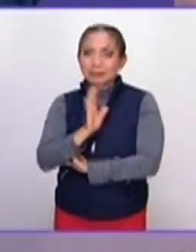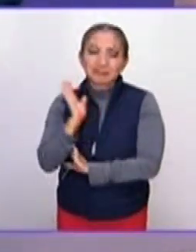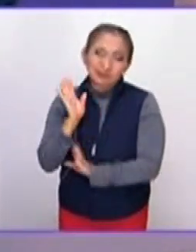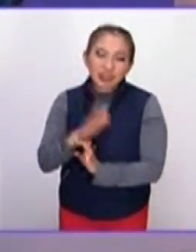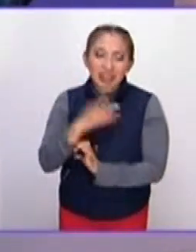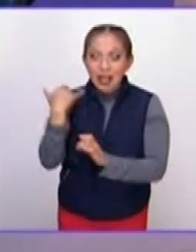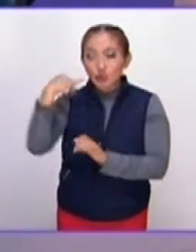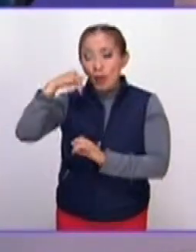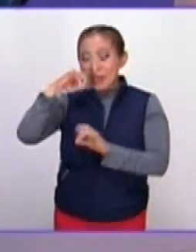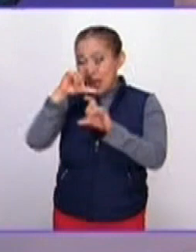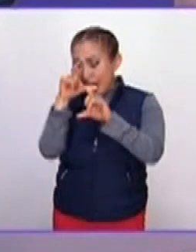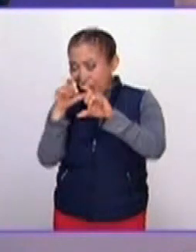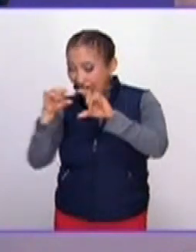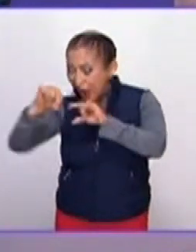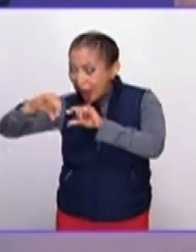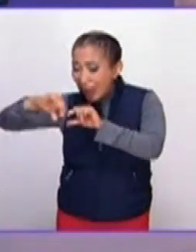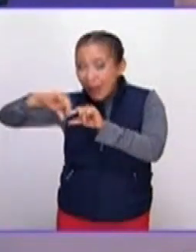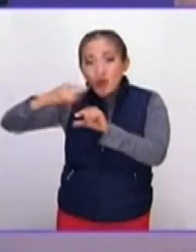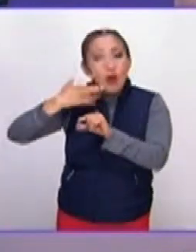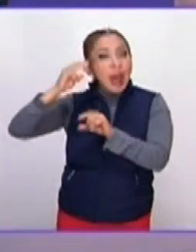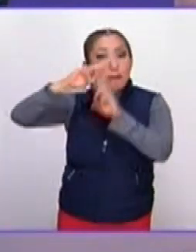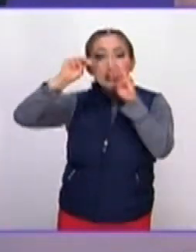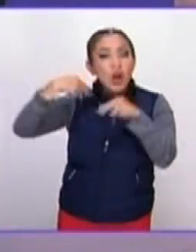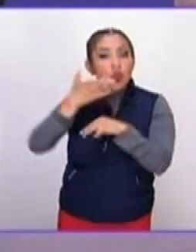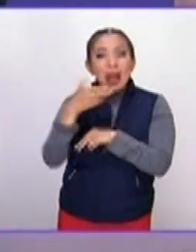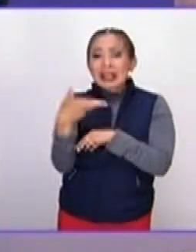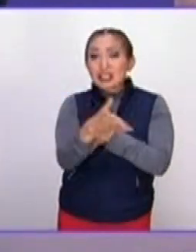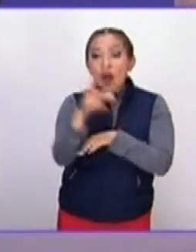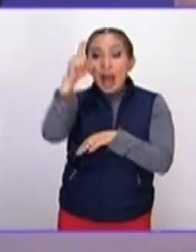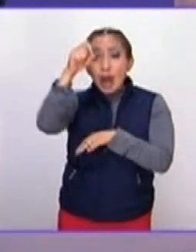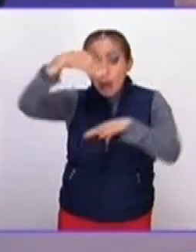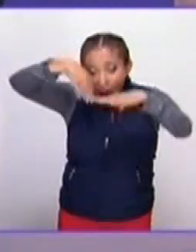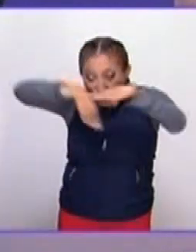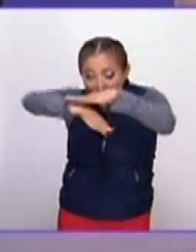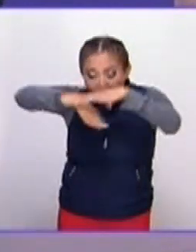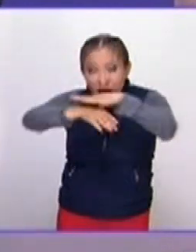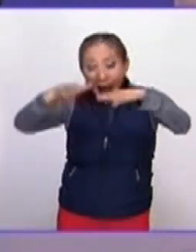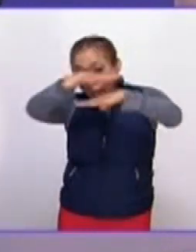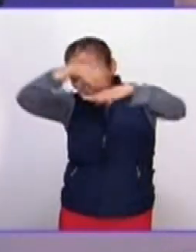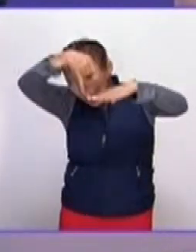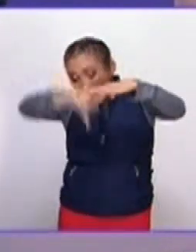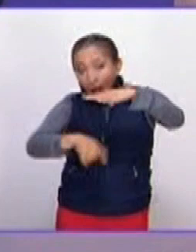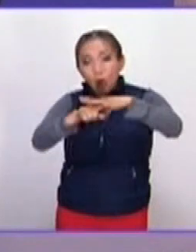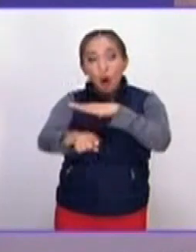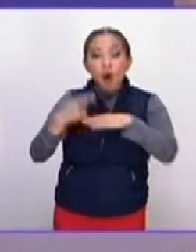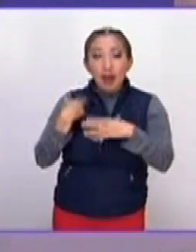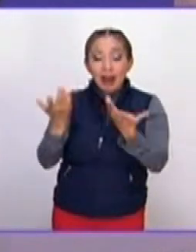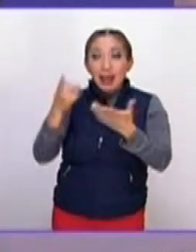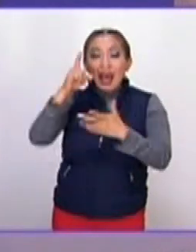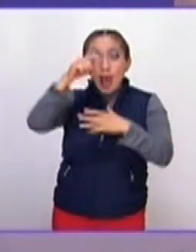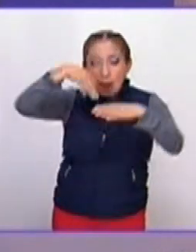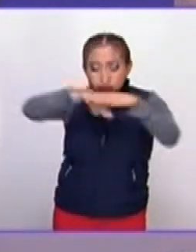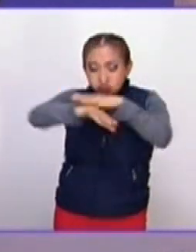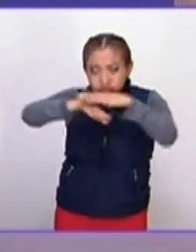Porque en la península de Yucatán no tenemos montañas y no tenemos ríos. Todo el agua fluye de manera subterránea. Entonces el gran drenaje